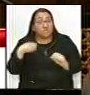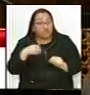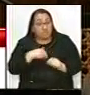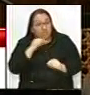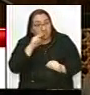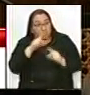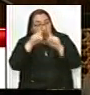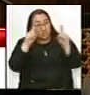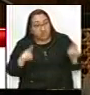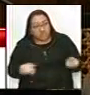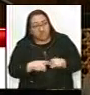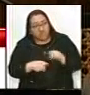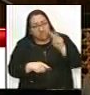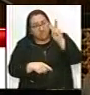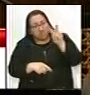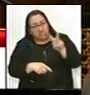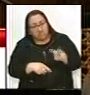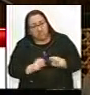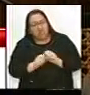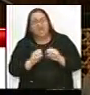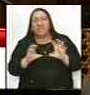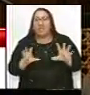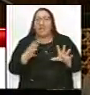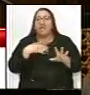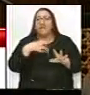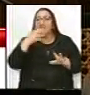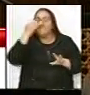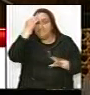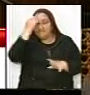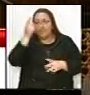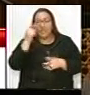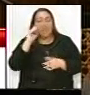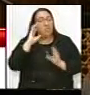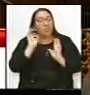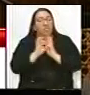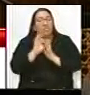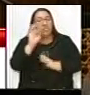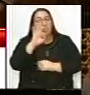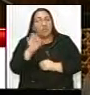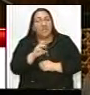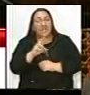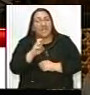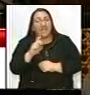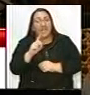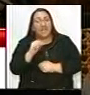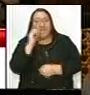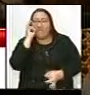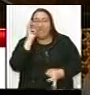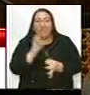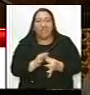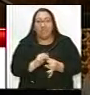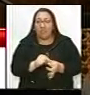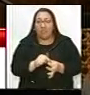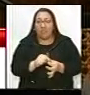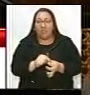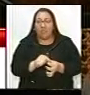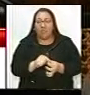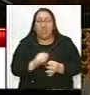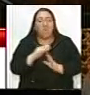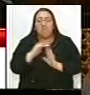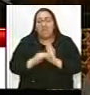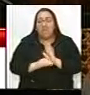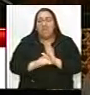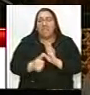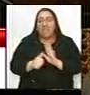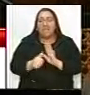el cuadro que sumamente claro tenemos que la tarifa para el área dorsal es fija no es menos 10 no es